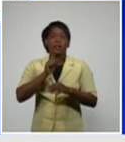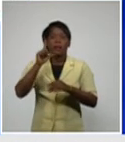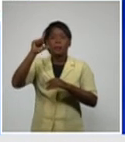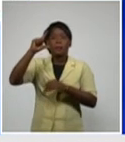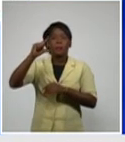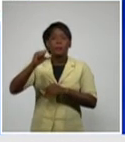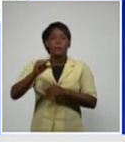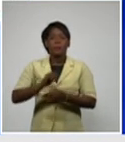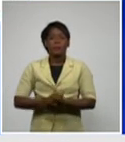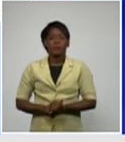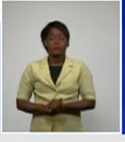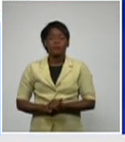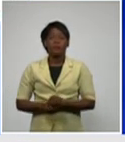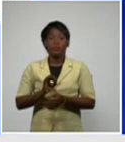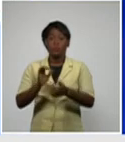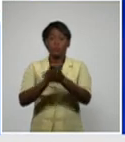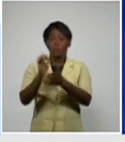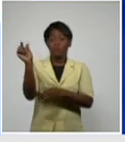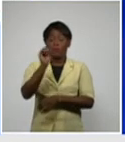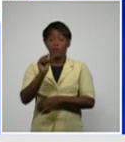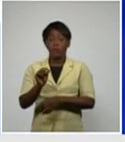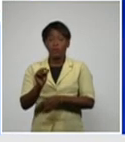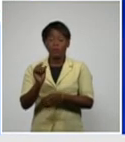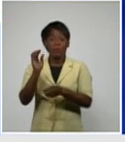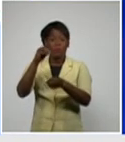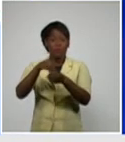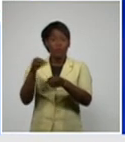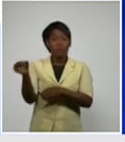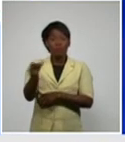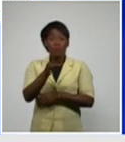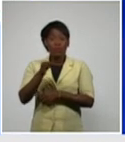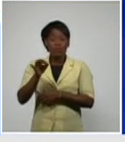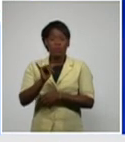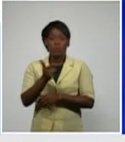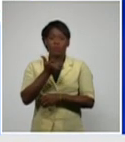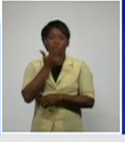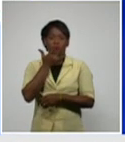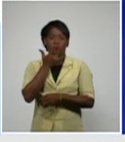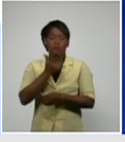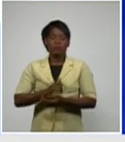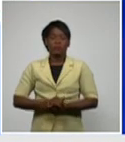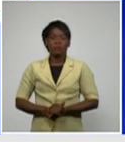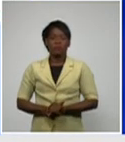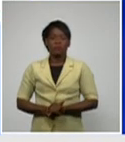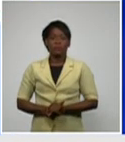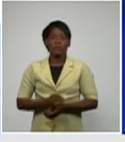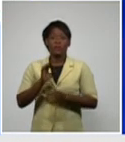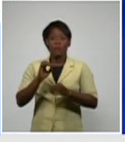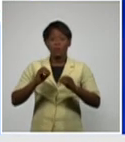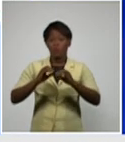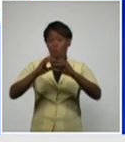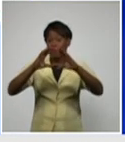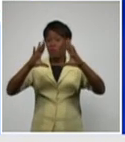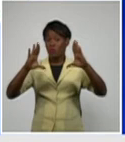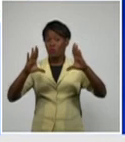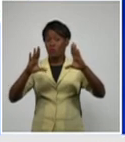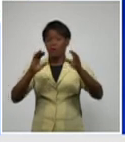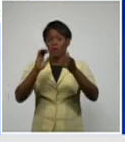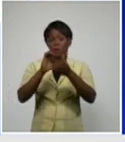sus municipios, y ayer el municipio de Madruga, Melena del